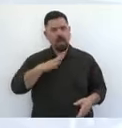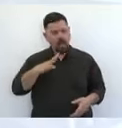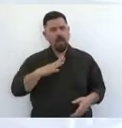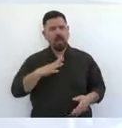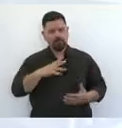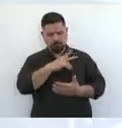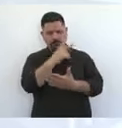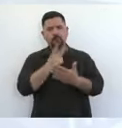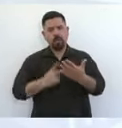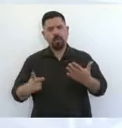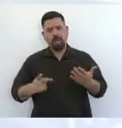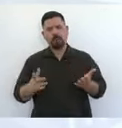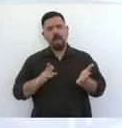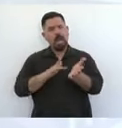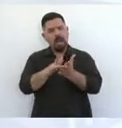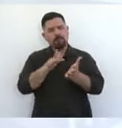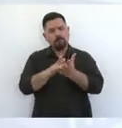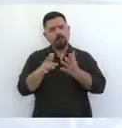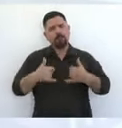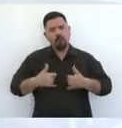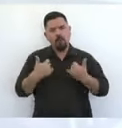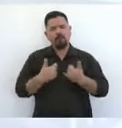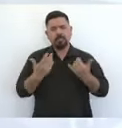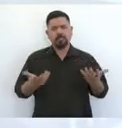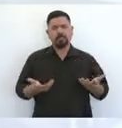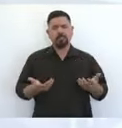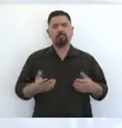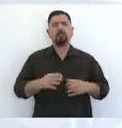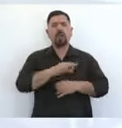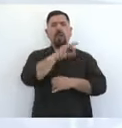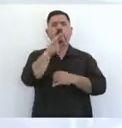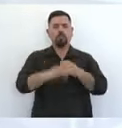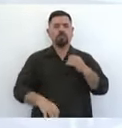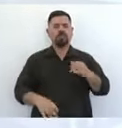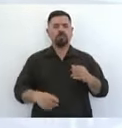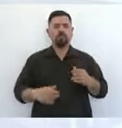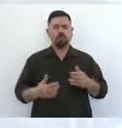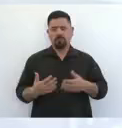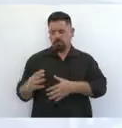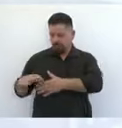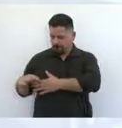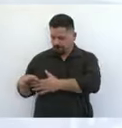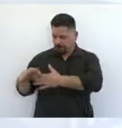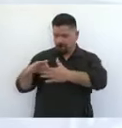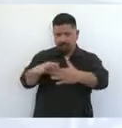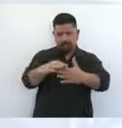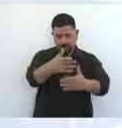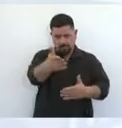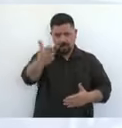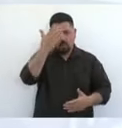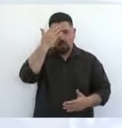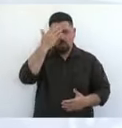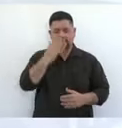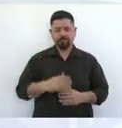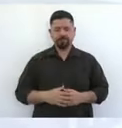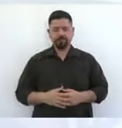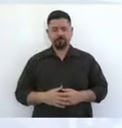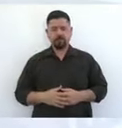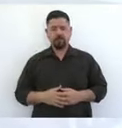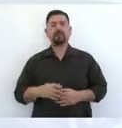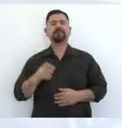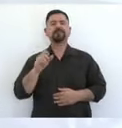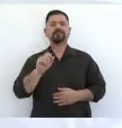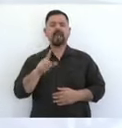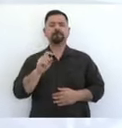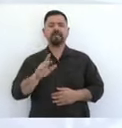programas, que al final los voy a presentar. También